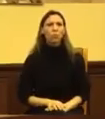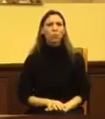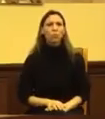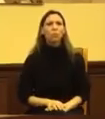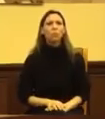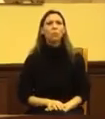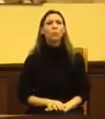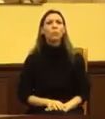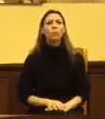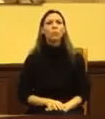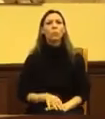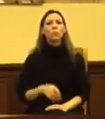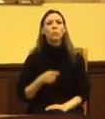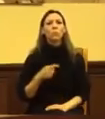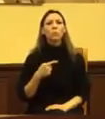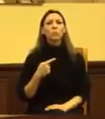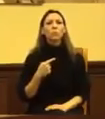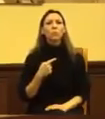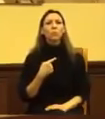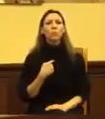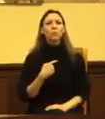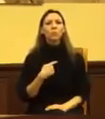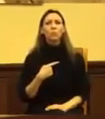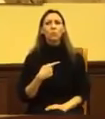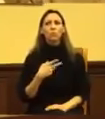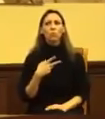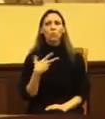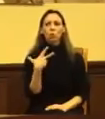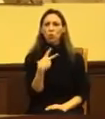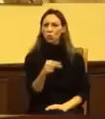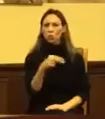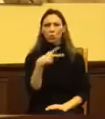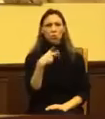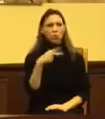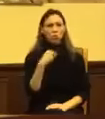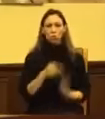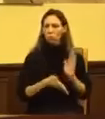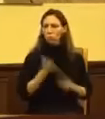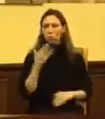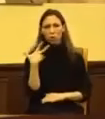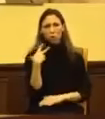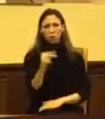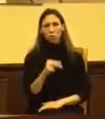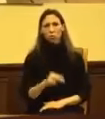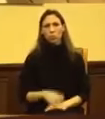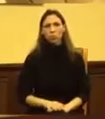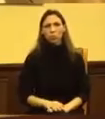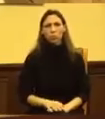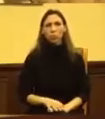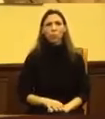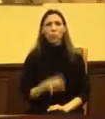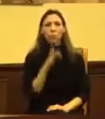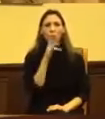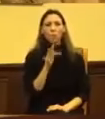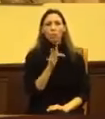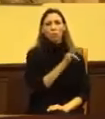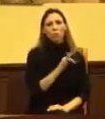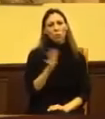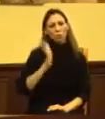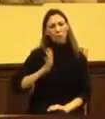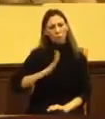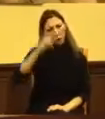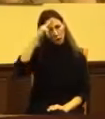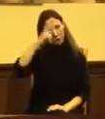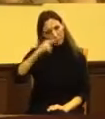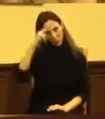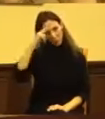o no? ¿Lo retira? No retiro absolutamente nada. Muy bien. Nada. Pues no retiro absolutamente y ahora, cuando nada. Tenga perdone, usted la, cuando tenga usted la palabra, interviene el tiempo que le... Perdone, señora